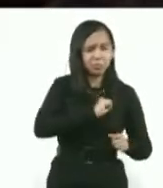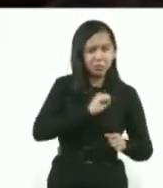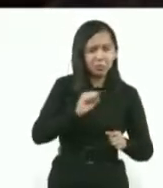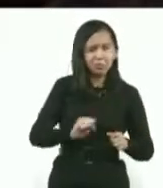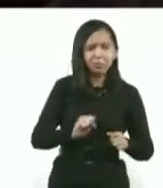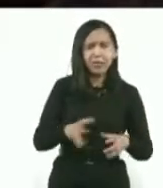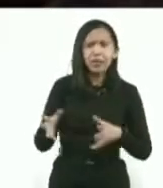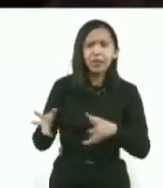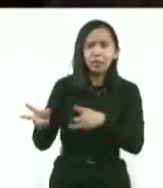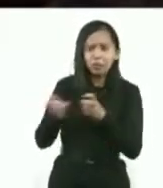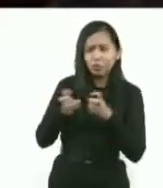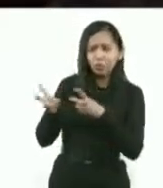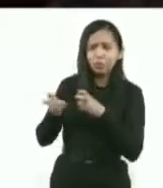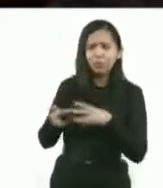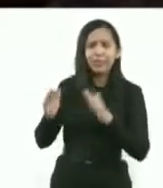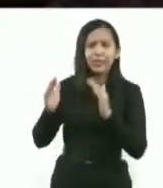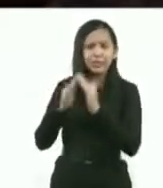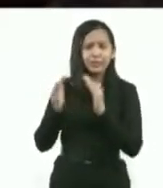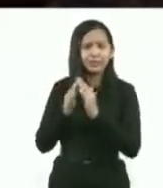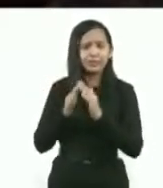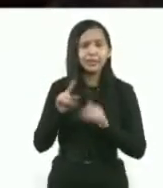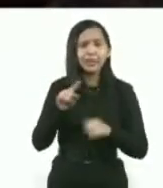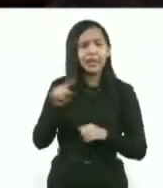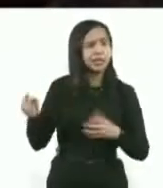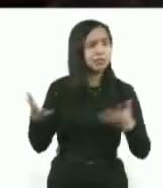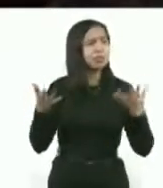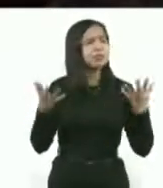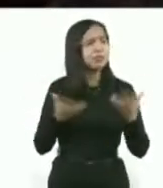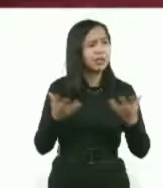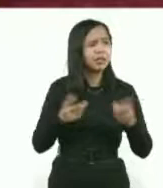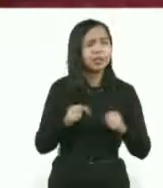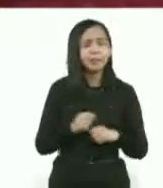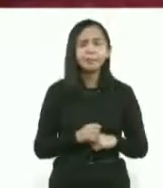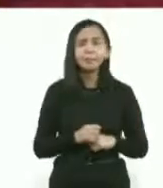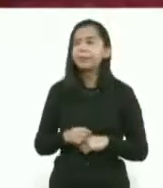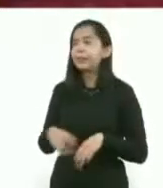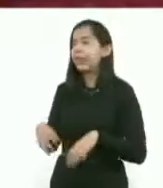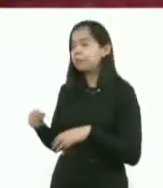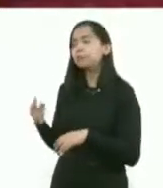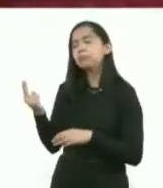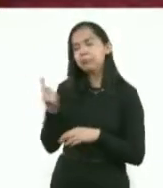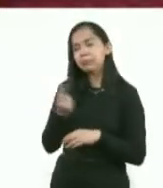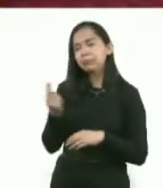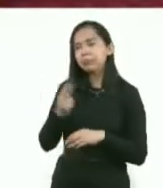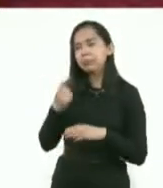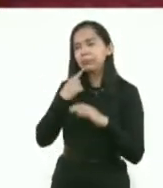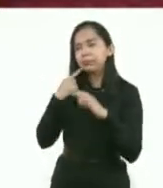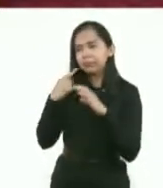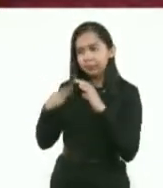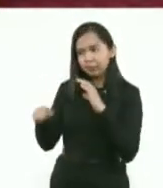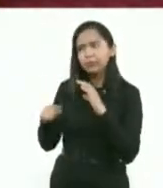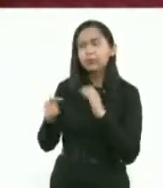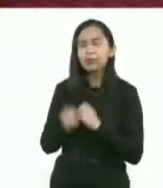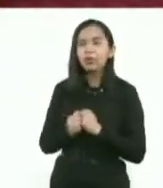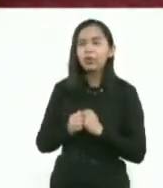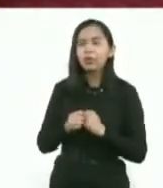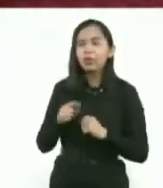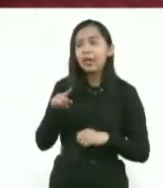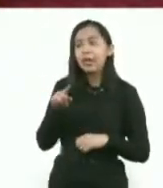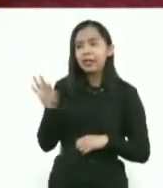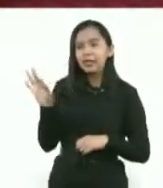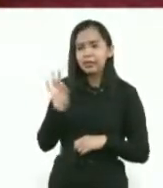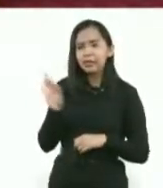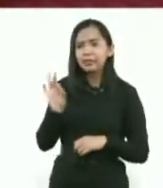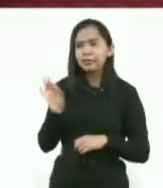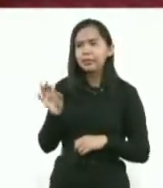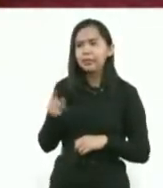a la víctima de sus viviendas. ¿Qué hacer o qué se está haciendo en este caso? Que denuncien. Se han recuperado, la